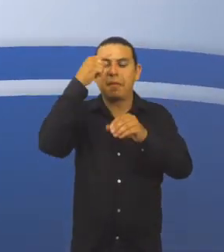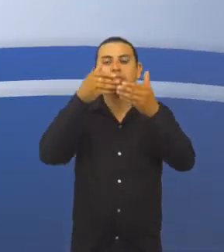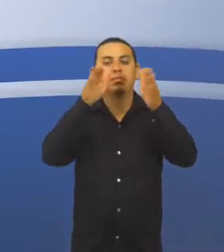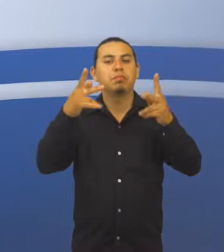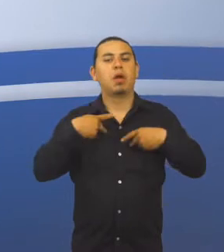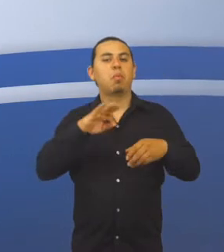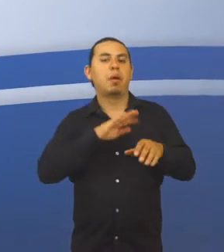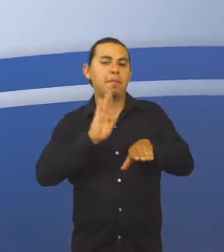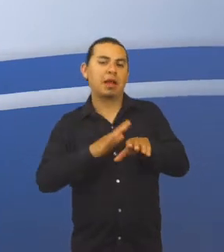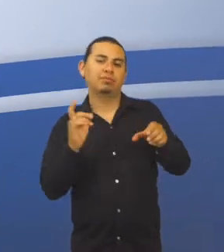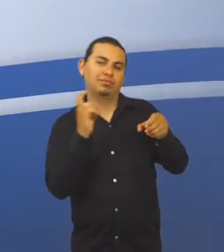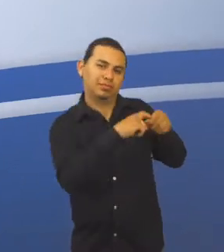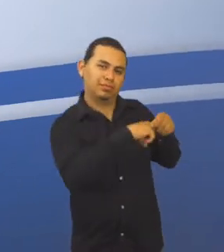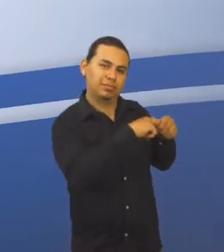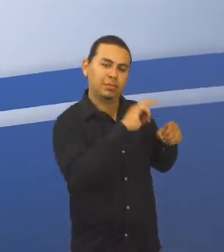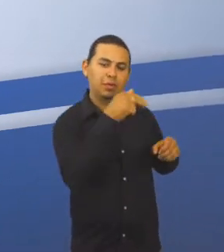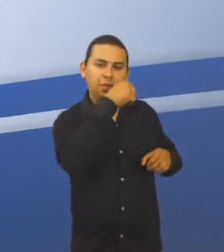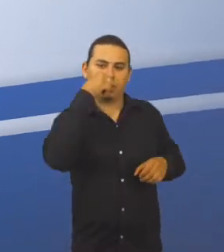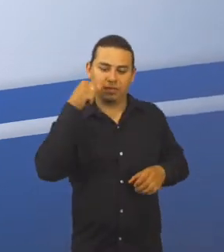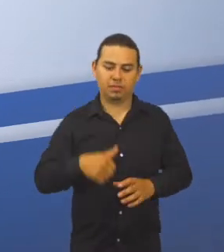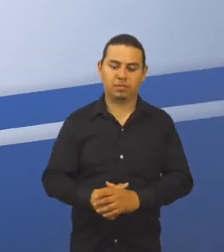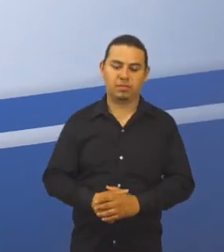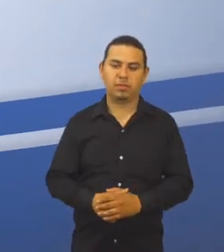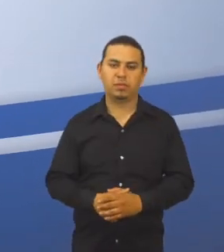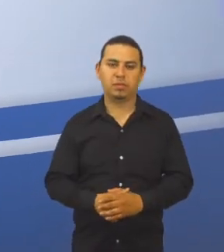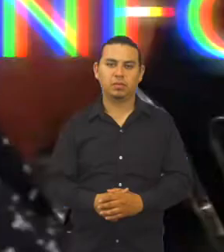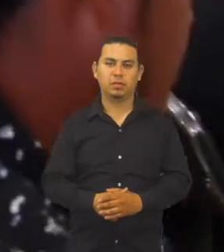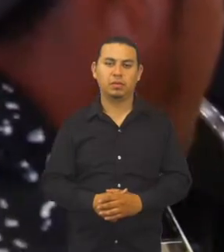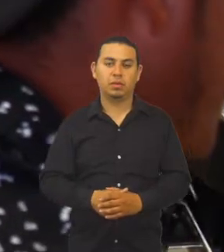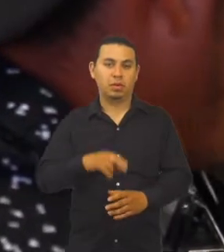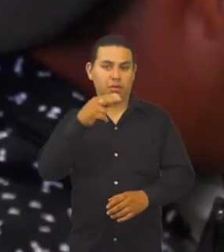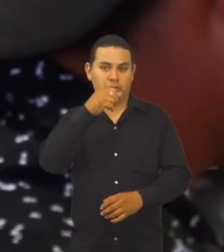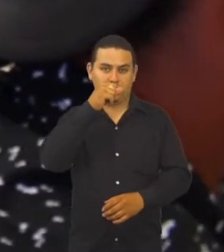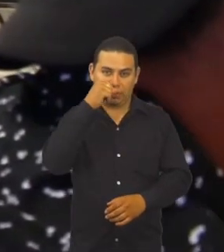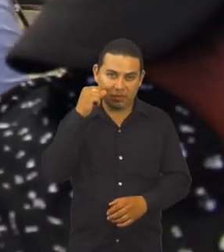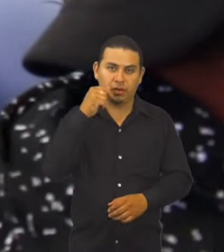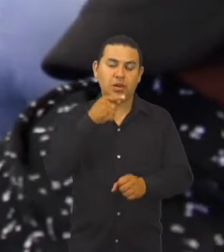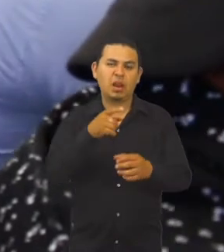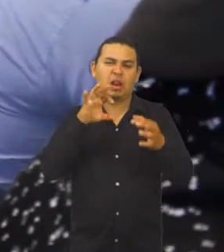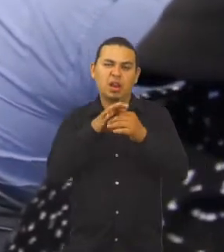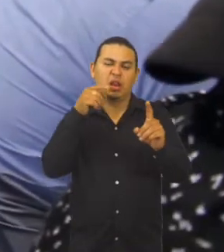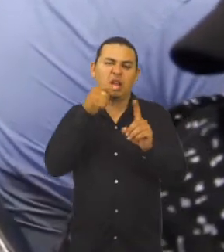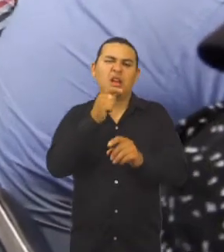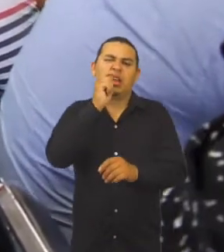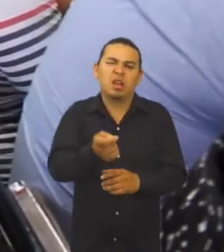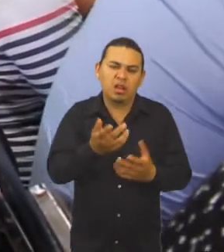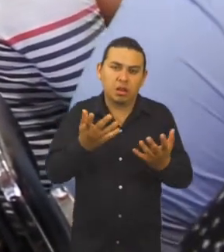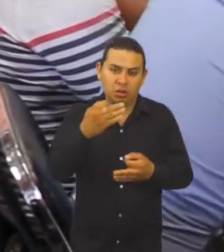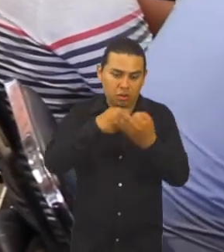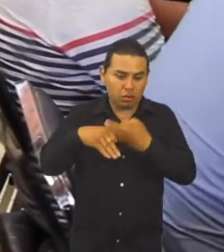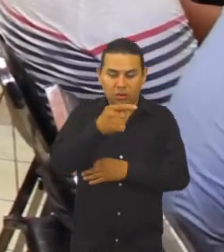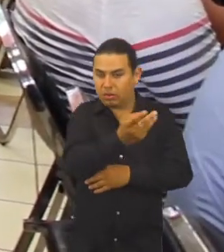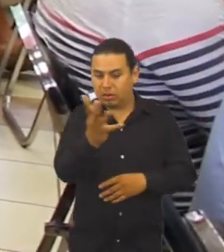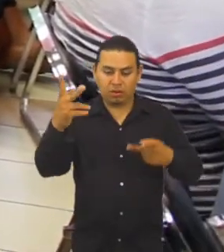la promoción de políticas públicas eficientes. Vamos contigo, Alitzel. Se denomina Ley de Cultura Física y Deporte en nuestro